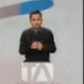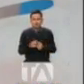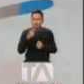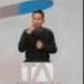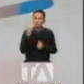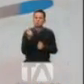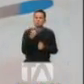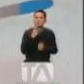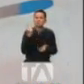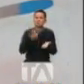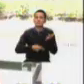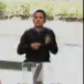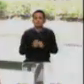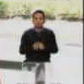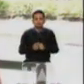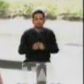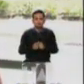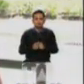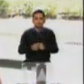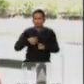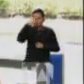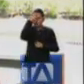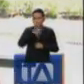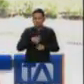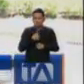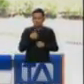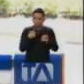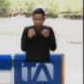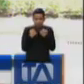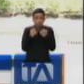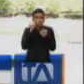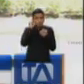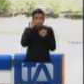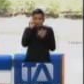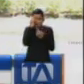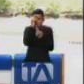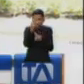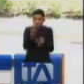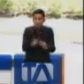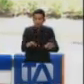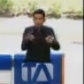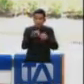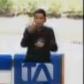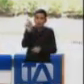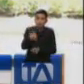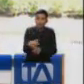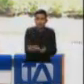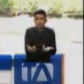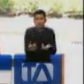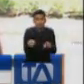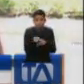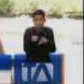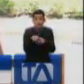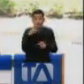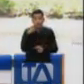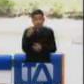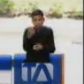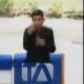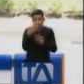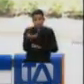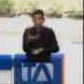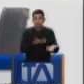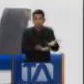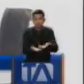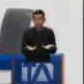los hombres sobre esta agresión? Uno tiene que ocupar el espacio y las mujeres son sagradas. Uno tiene que respetar al sexo femenino, como también los hombres queremos que nos respeten